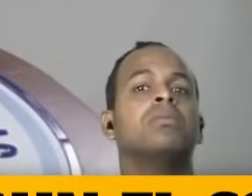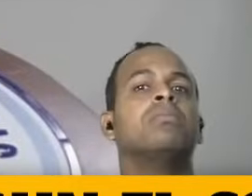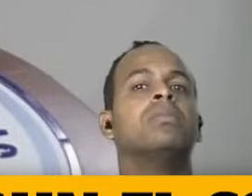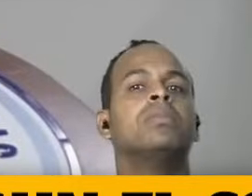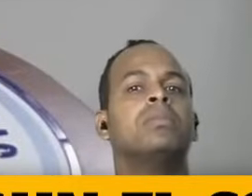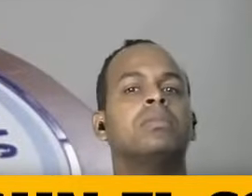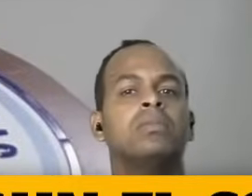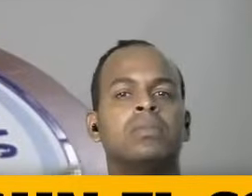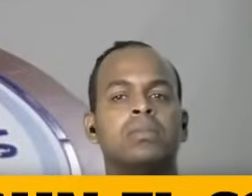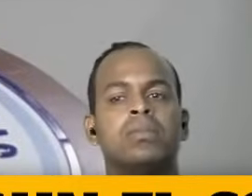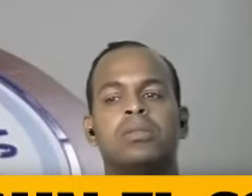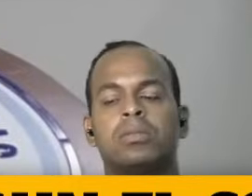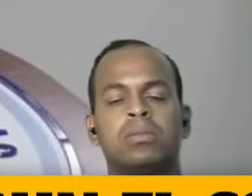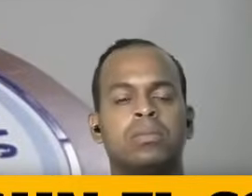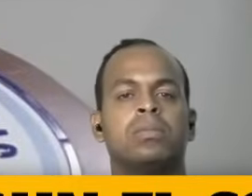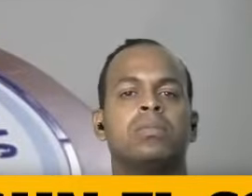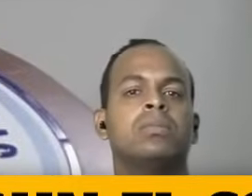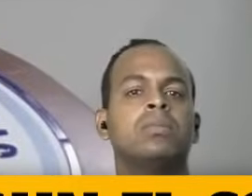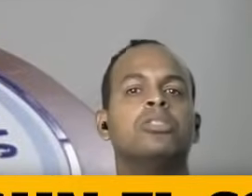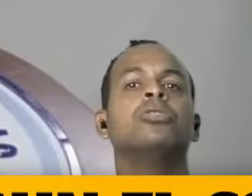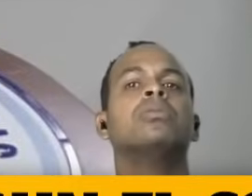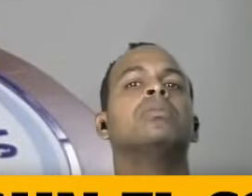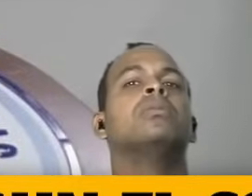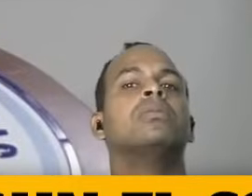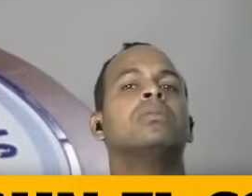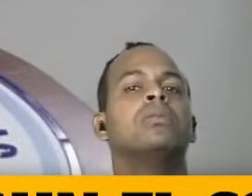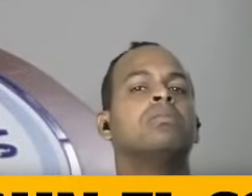desplazados y con qué se cuenta hasta el momento.